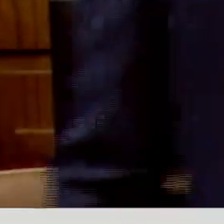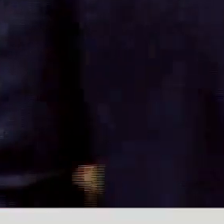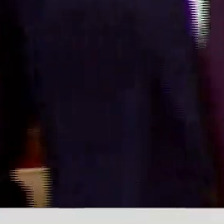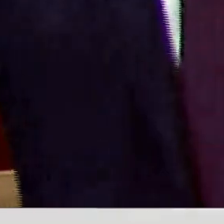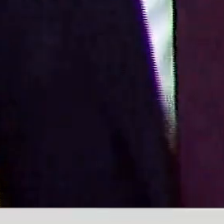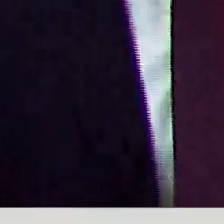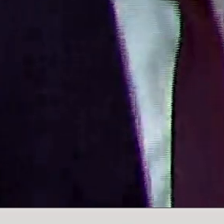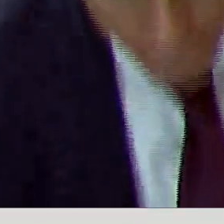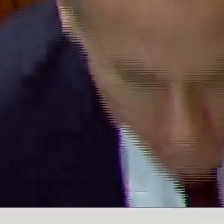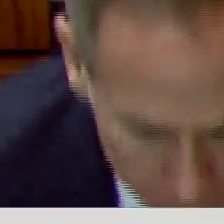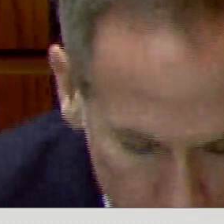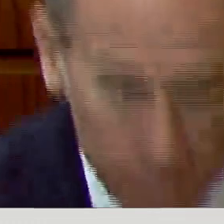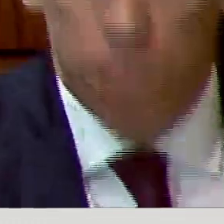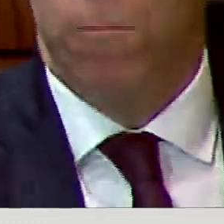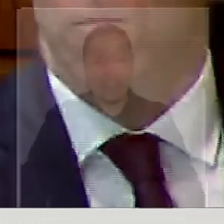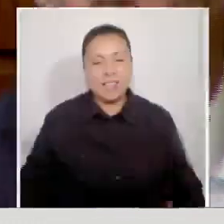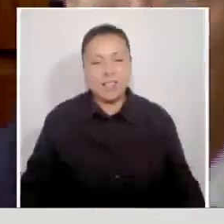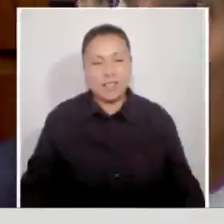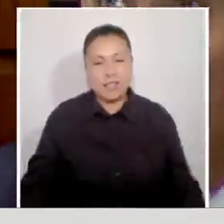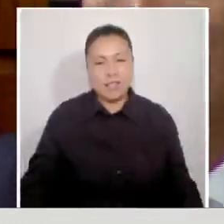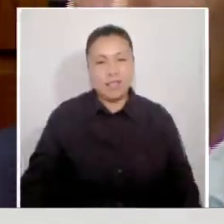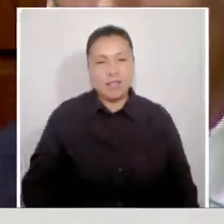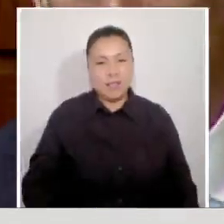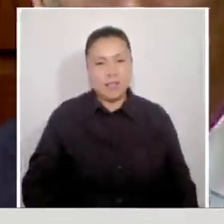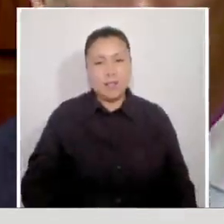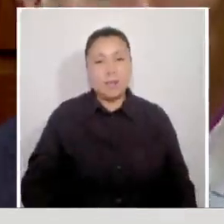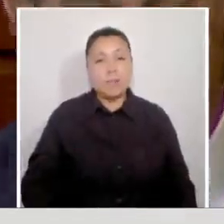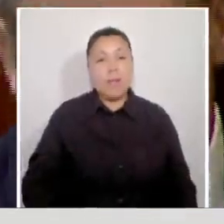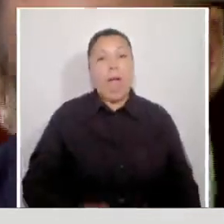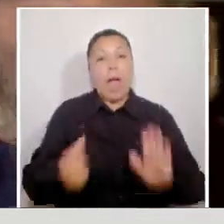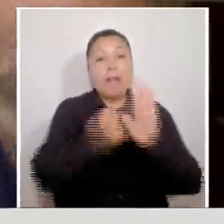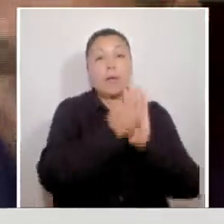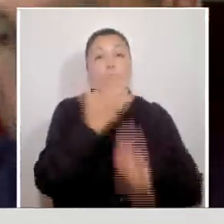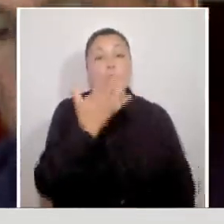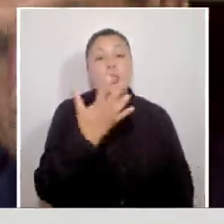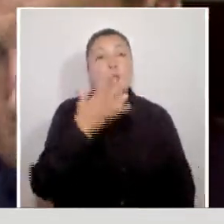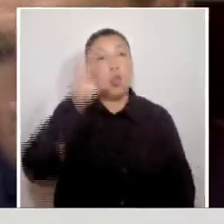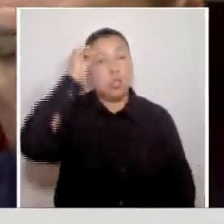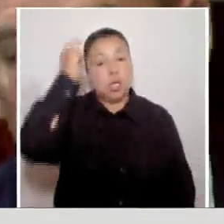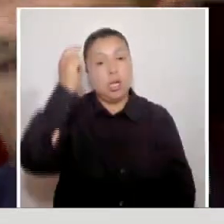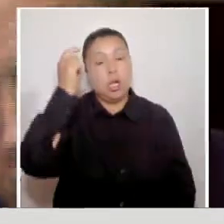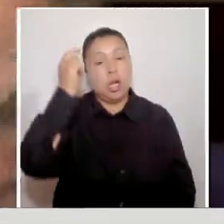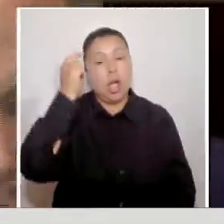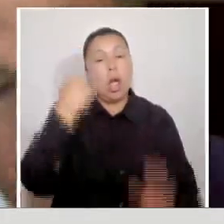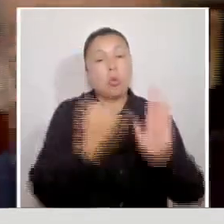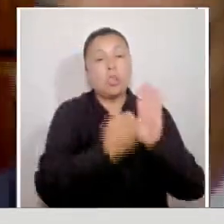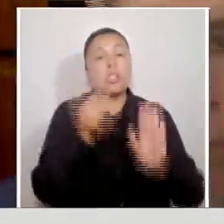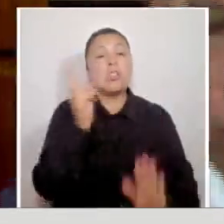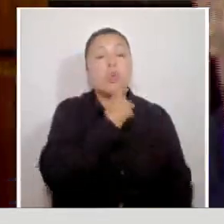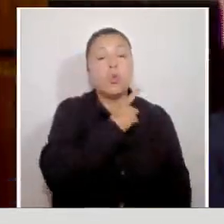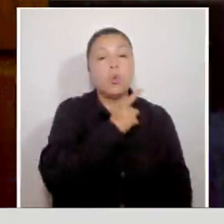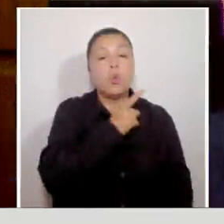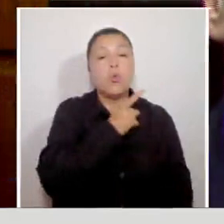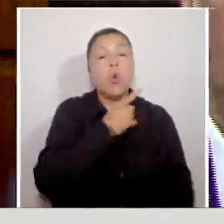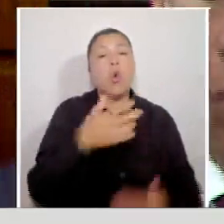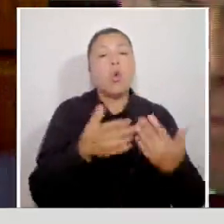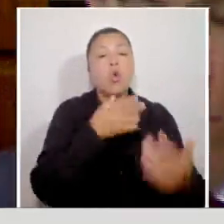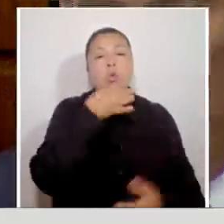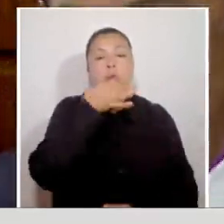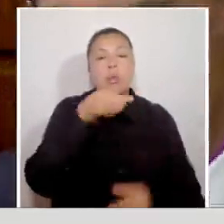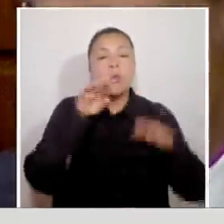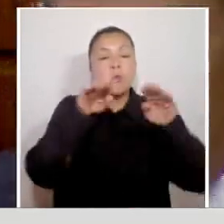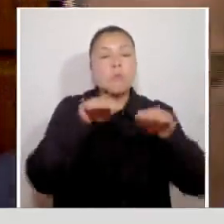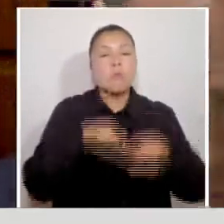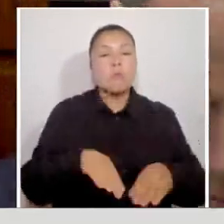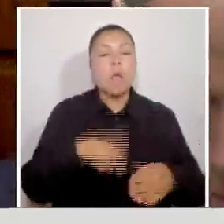ser preciso en el artículo 5 se crea se crea un inciso final en donde dice Asimismo habrá